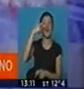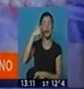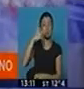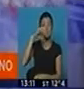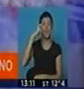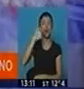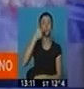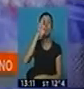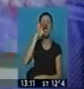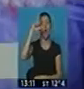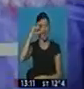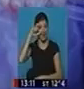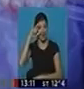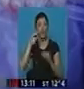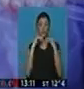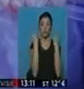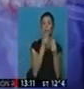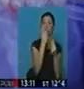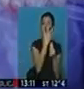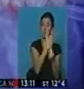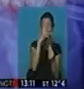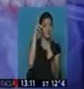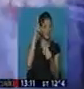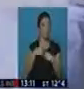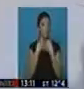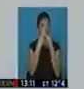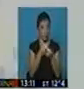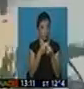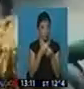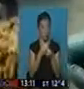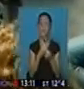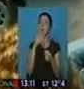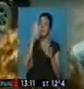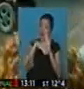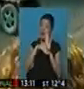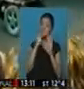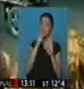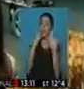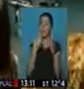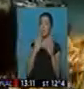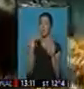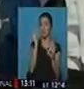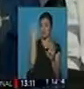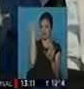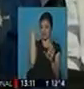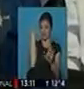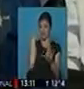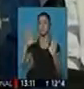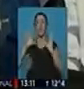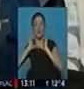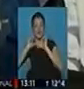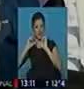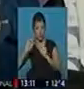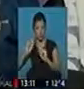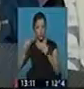obtuvo 85 escaños, algo menos que hace 6 meses. El secretario de Organización de Podemos, Pablo